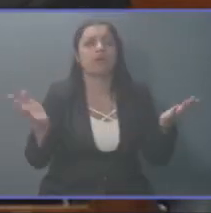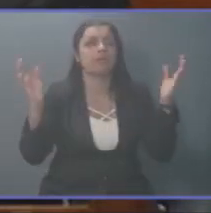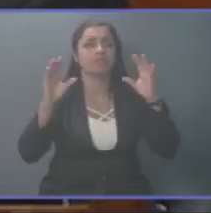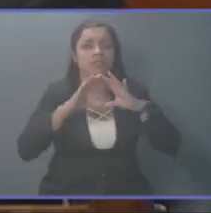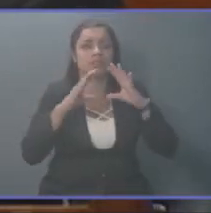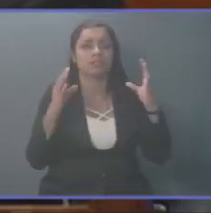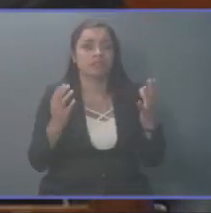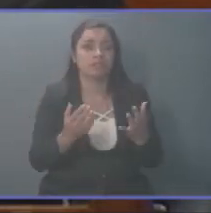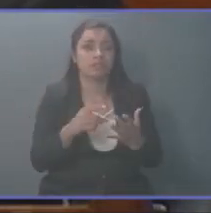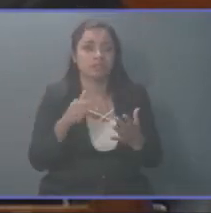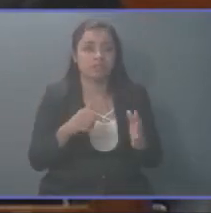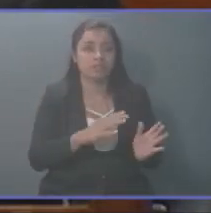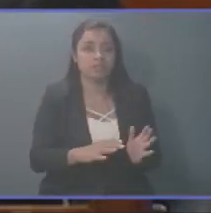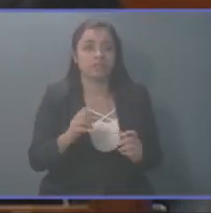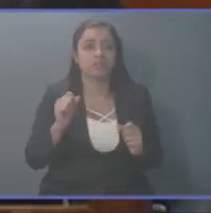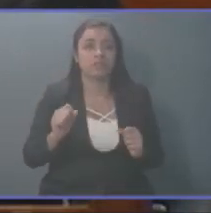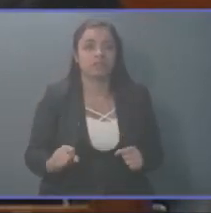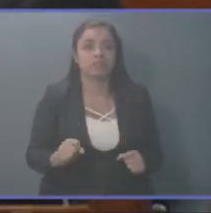reconocemos aquí.